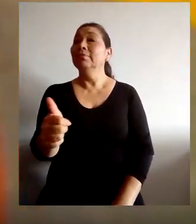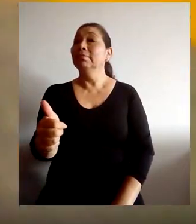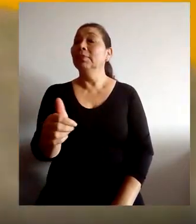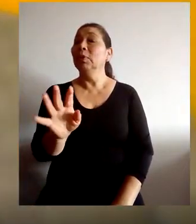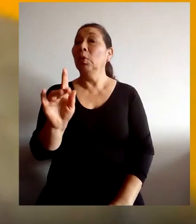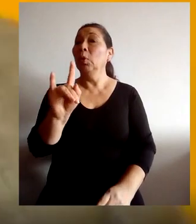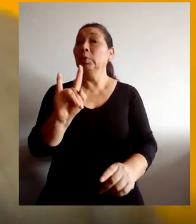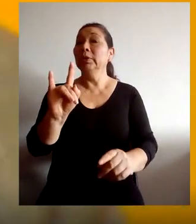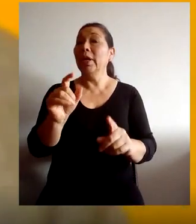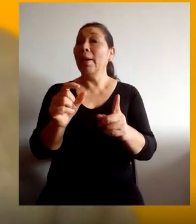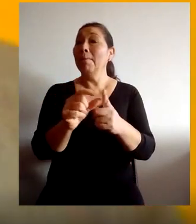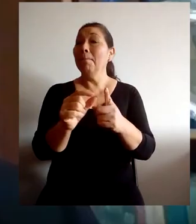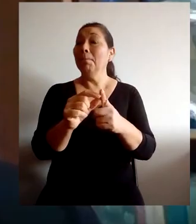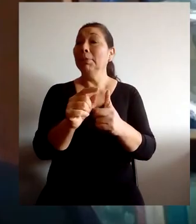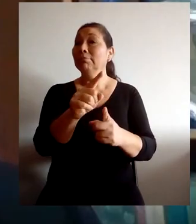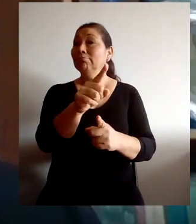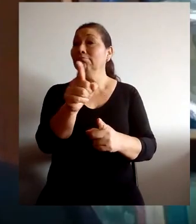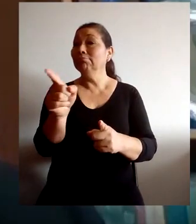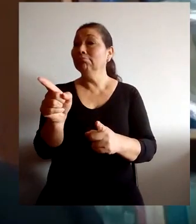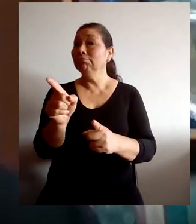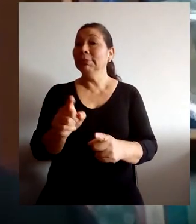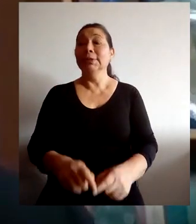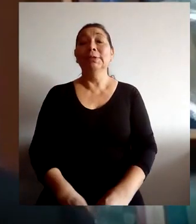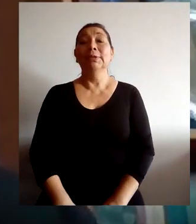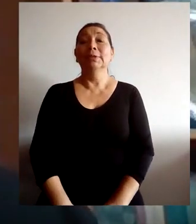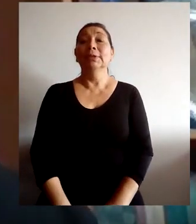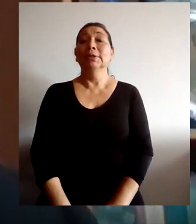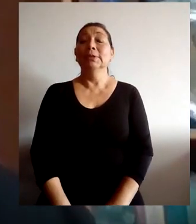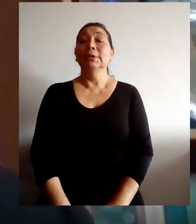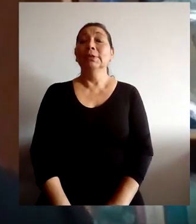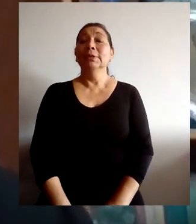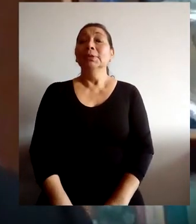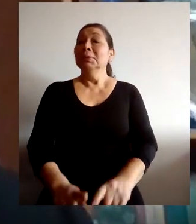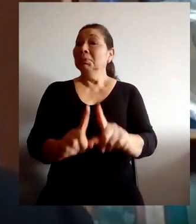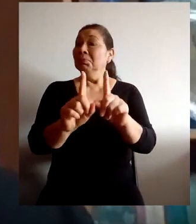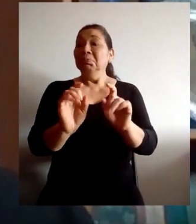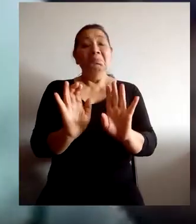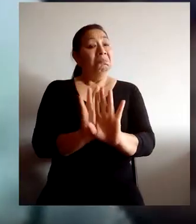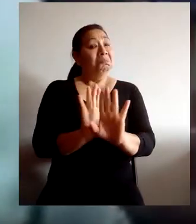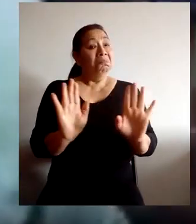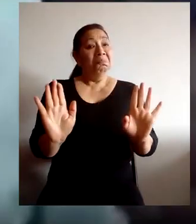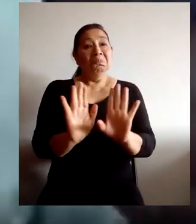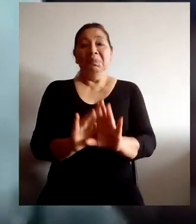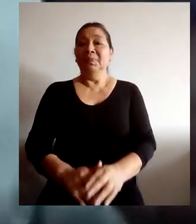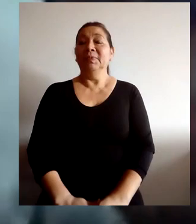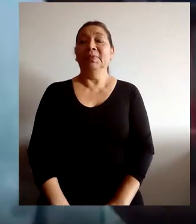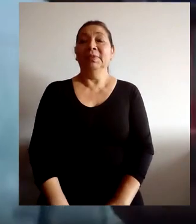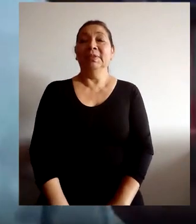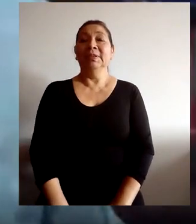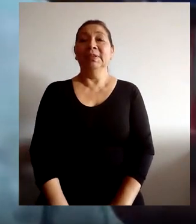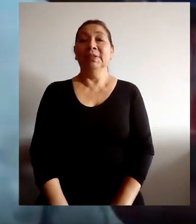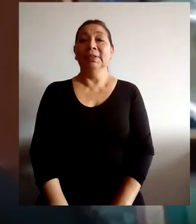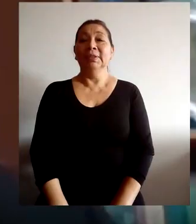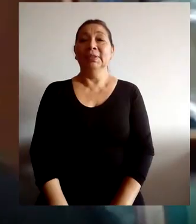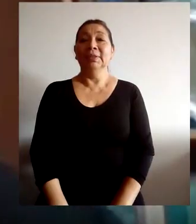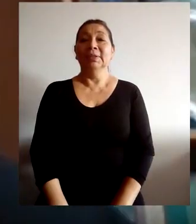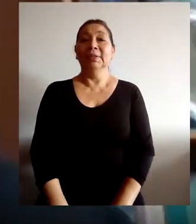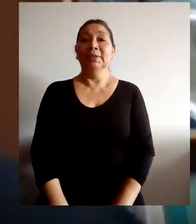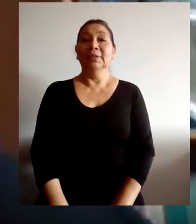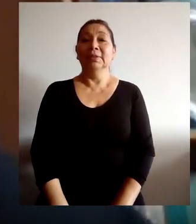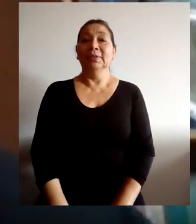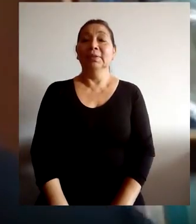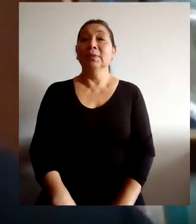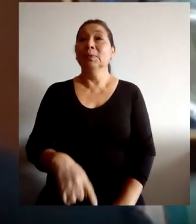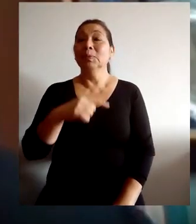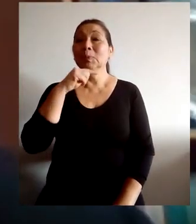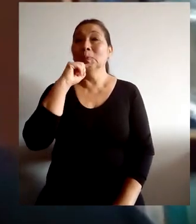presidente. La doctora Marianela Ledesma. Ninguna, presidente. Perfecto, muy bien.